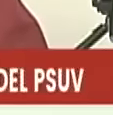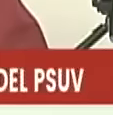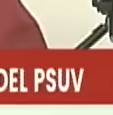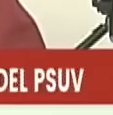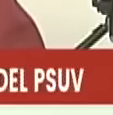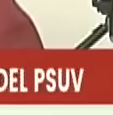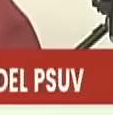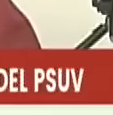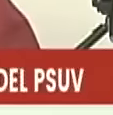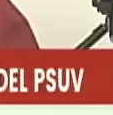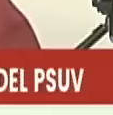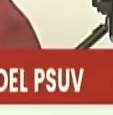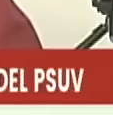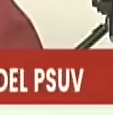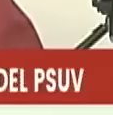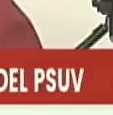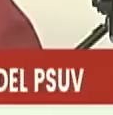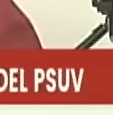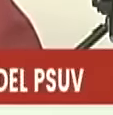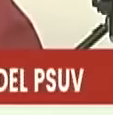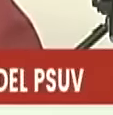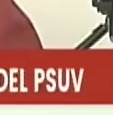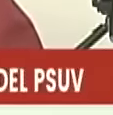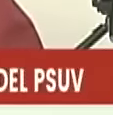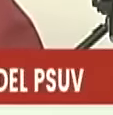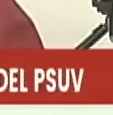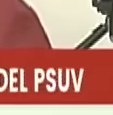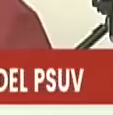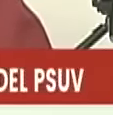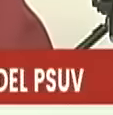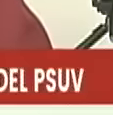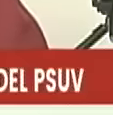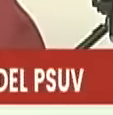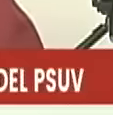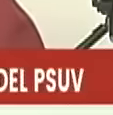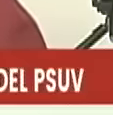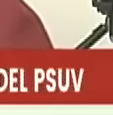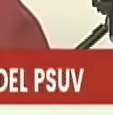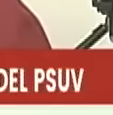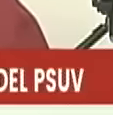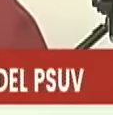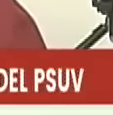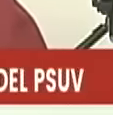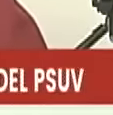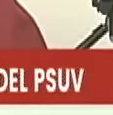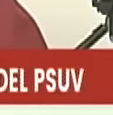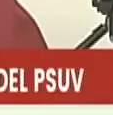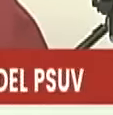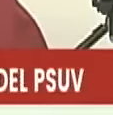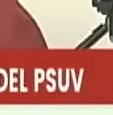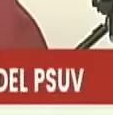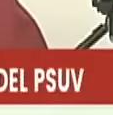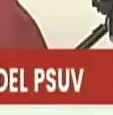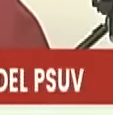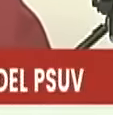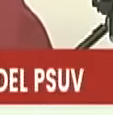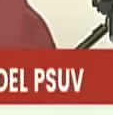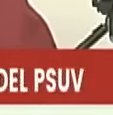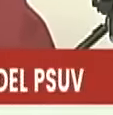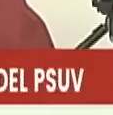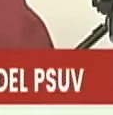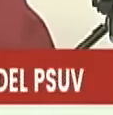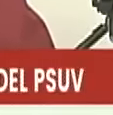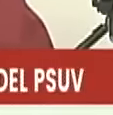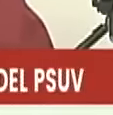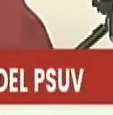chavismo nosotros los conocemos nosotros lo conocemos sabemos Quiénes son sabemos qué escuela tienen sabemos